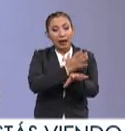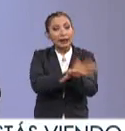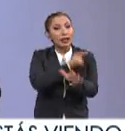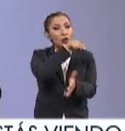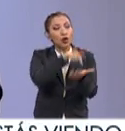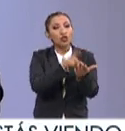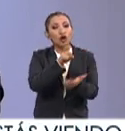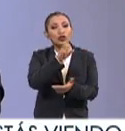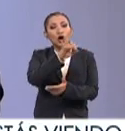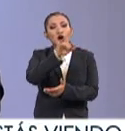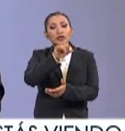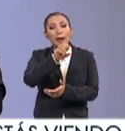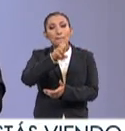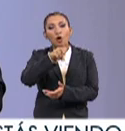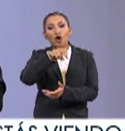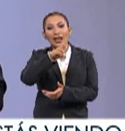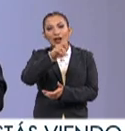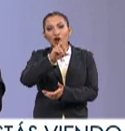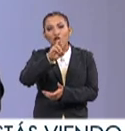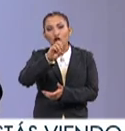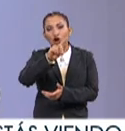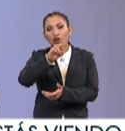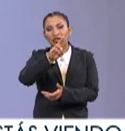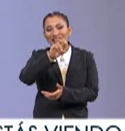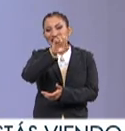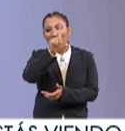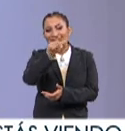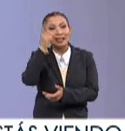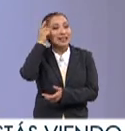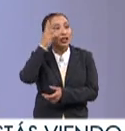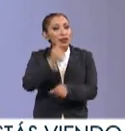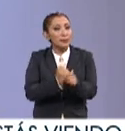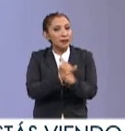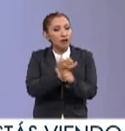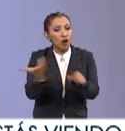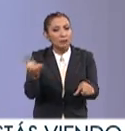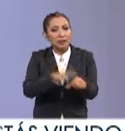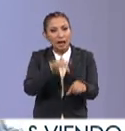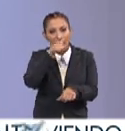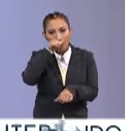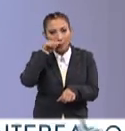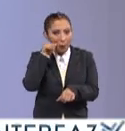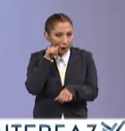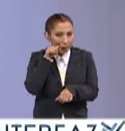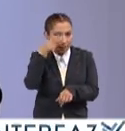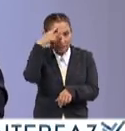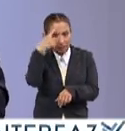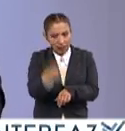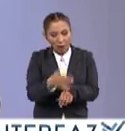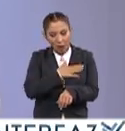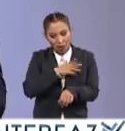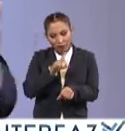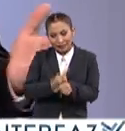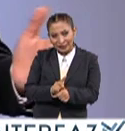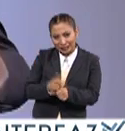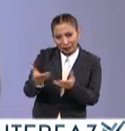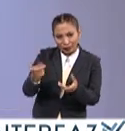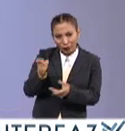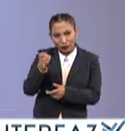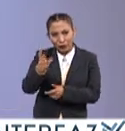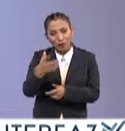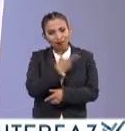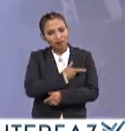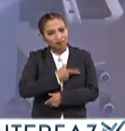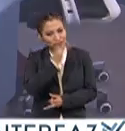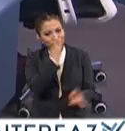en el estudio el doctor José Moreno Rodríguez. Él es director de investigación del Hospital Juárez de México. Muy buenos días, doctor.